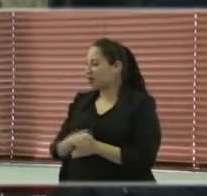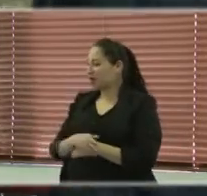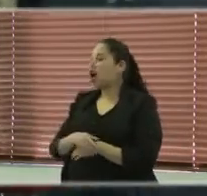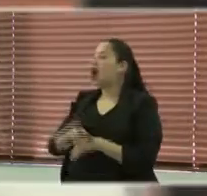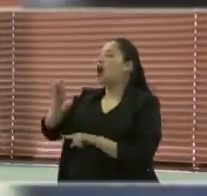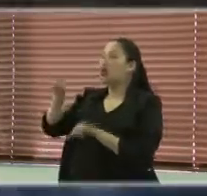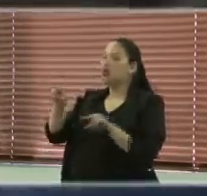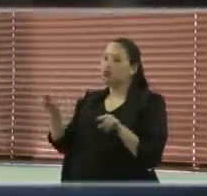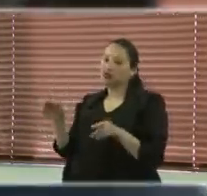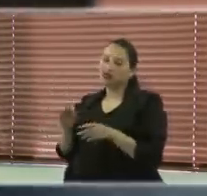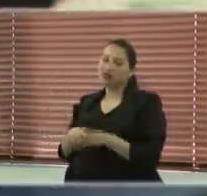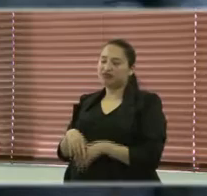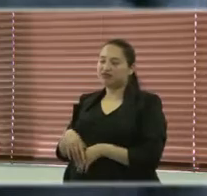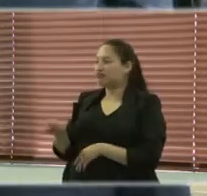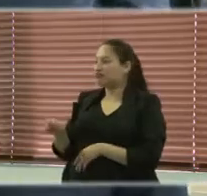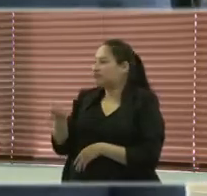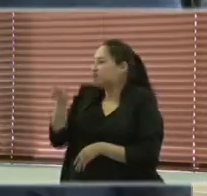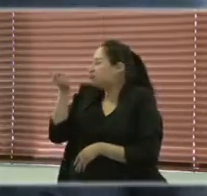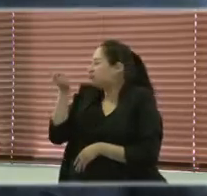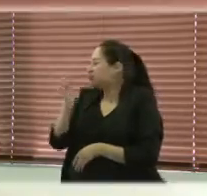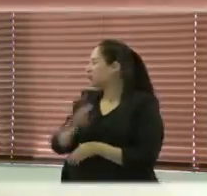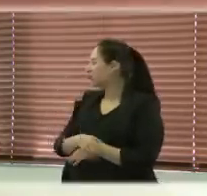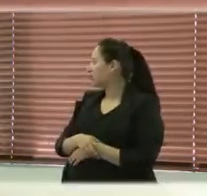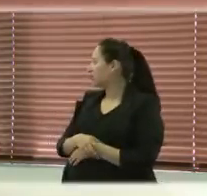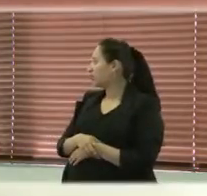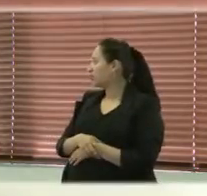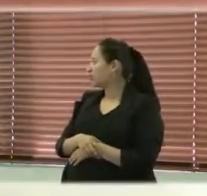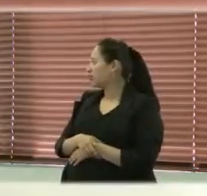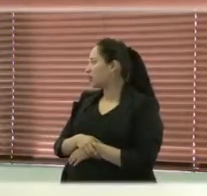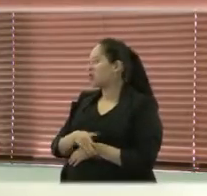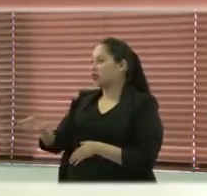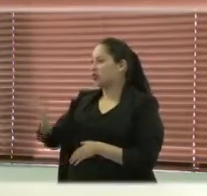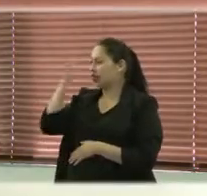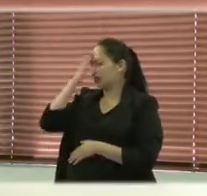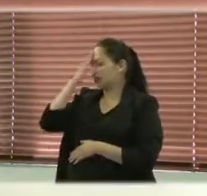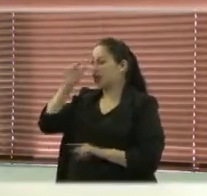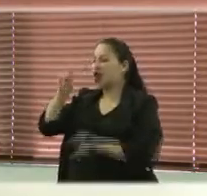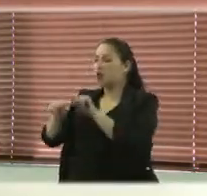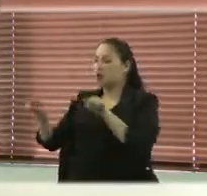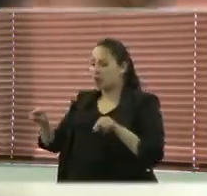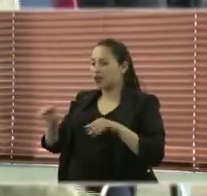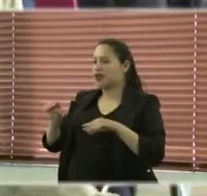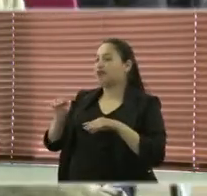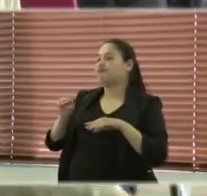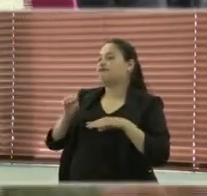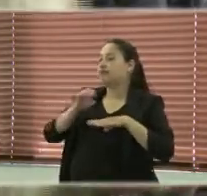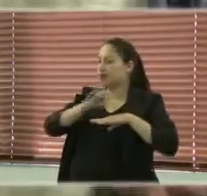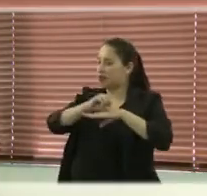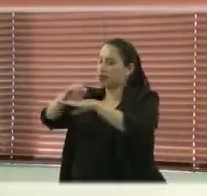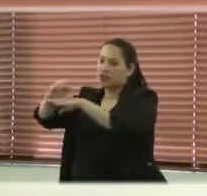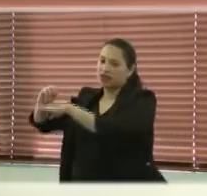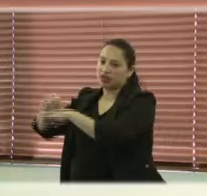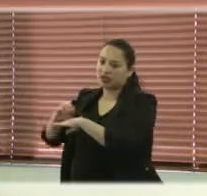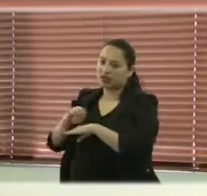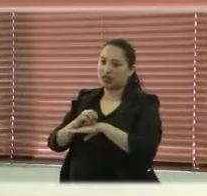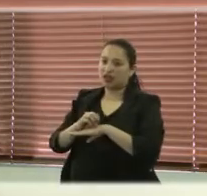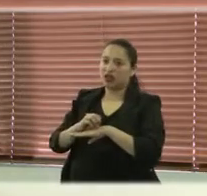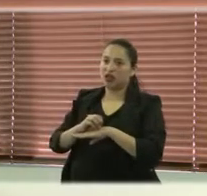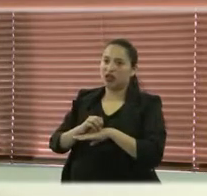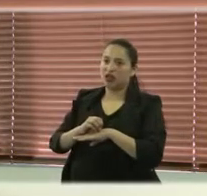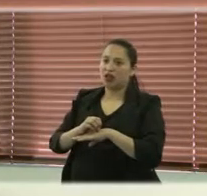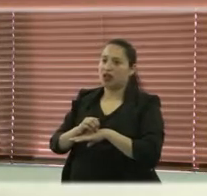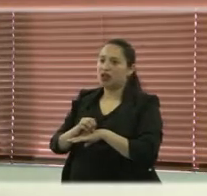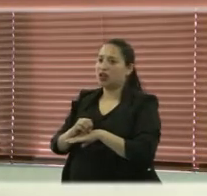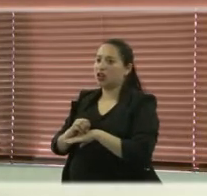muy concretas les estoy hablando de las de las agencias de cooperación de los países escandinados principalmente verdad